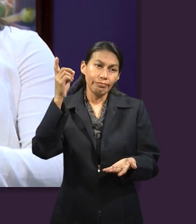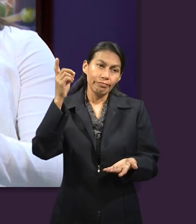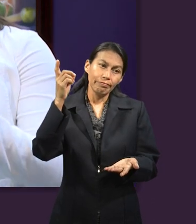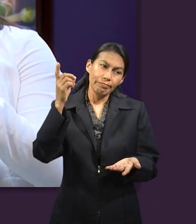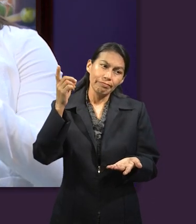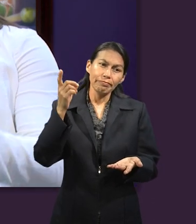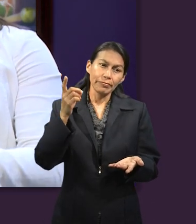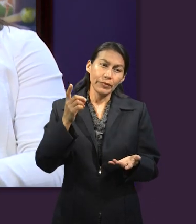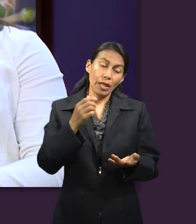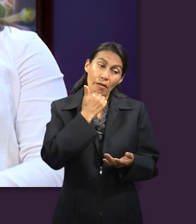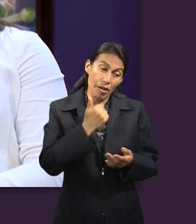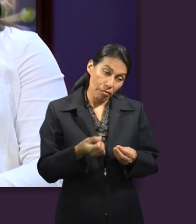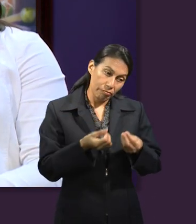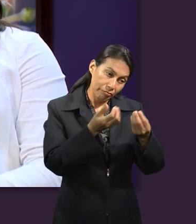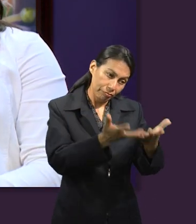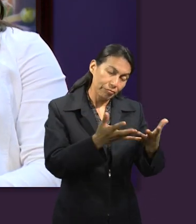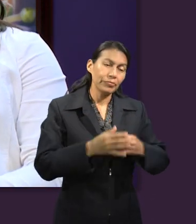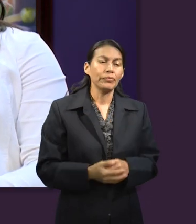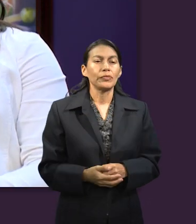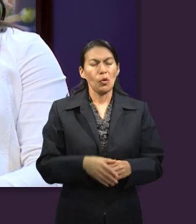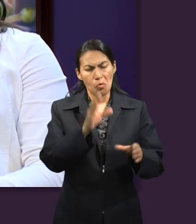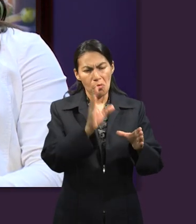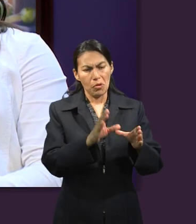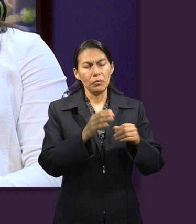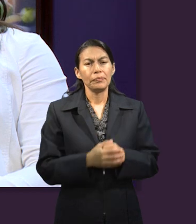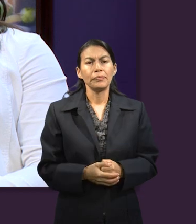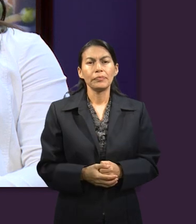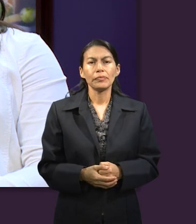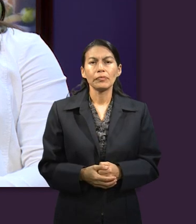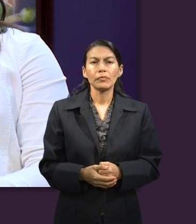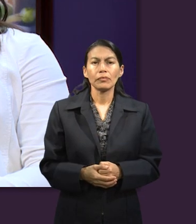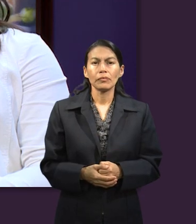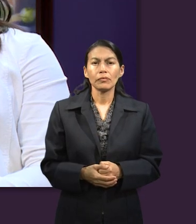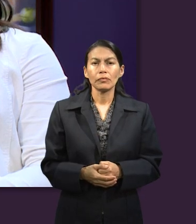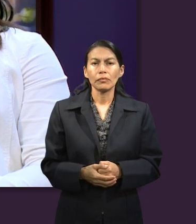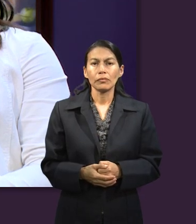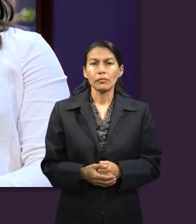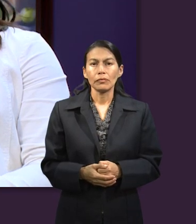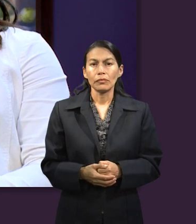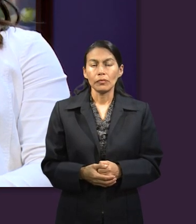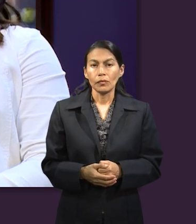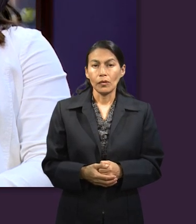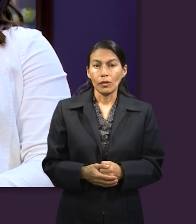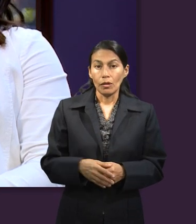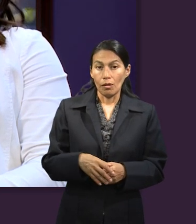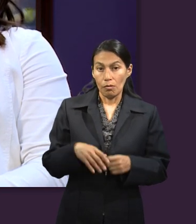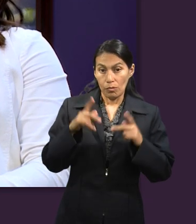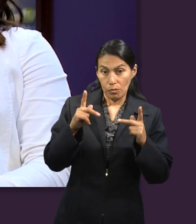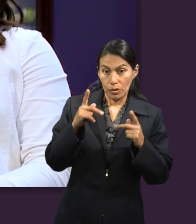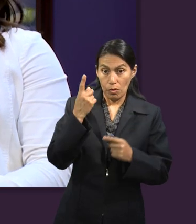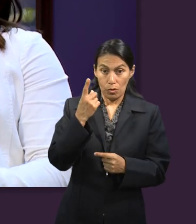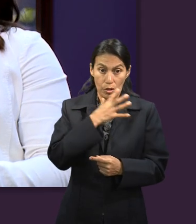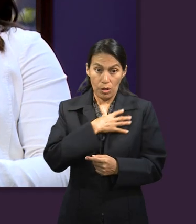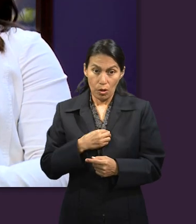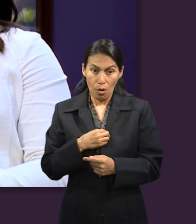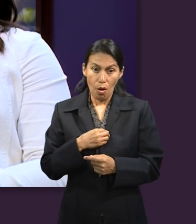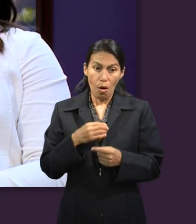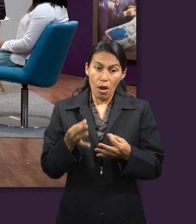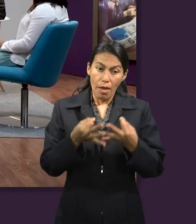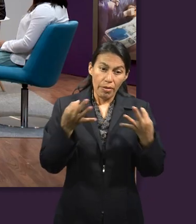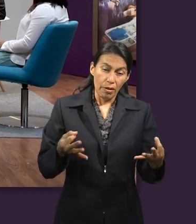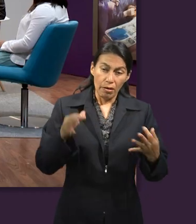se efectuó en la vida de abraham usar la promesa de un hijo y pues también lo que es la tierra